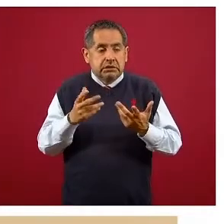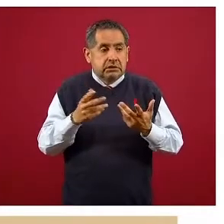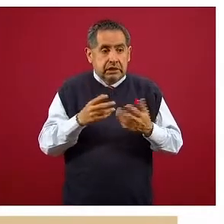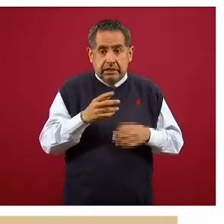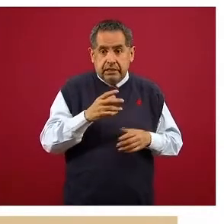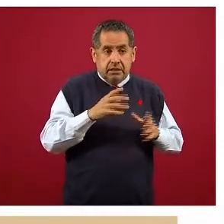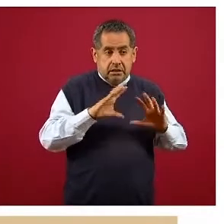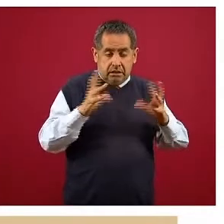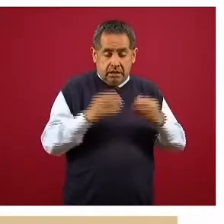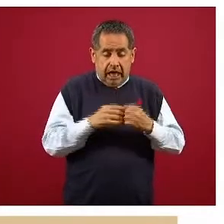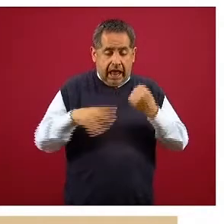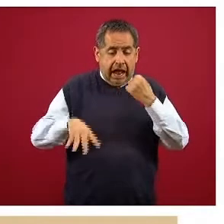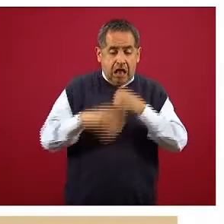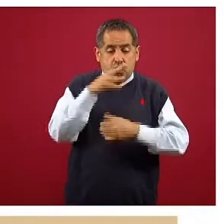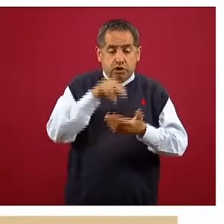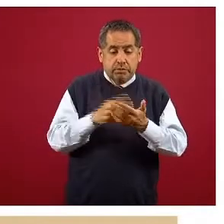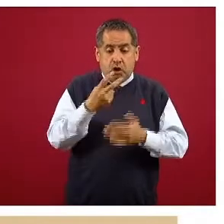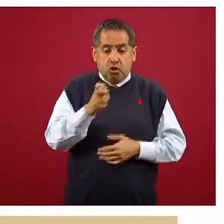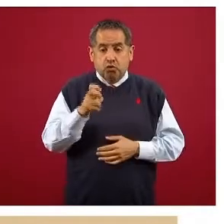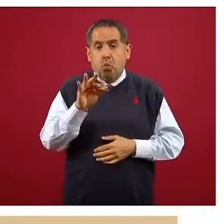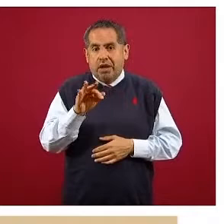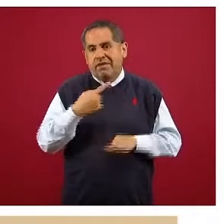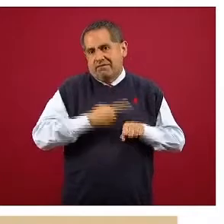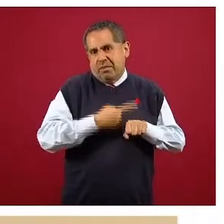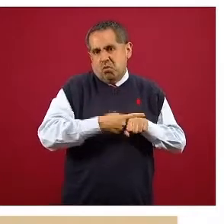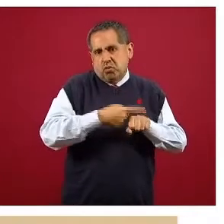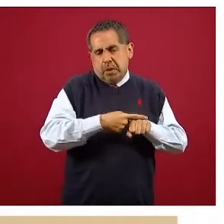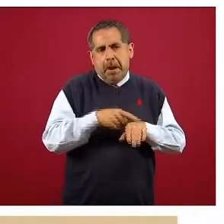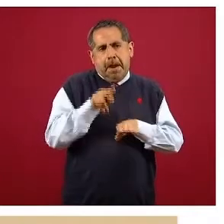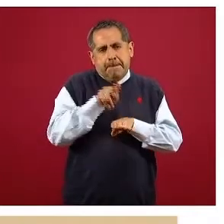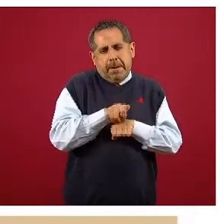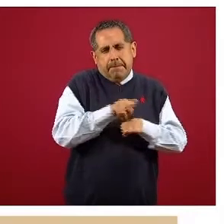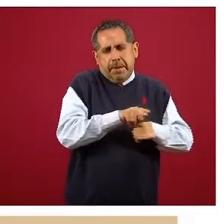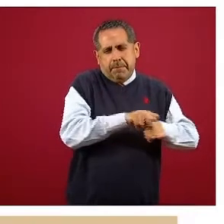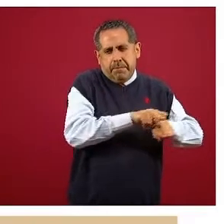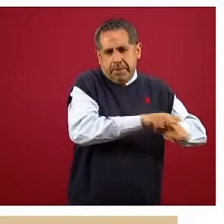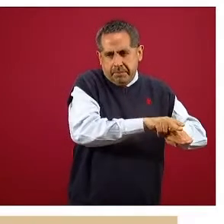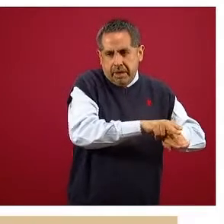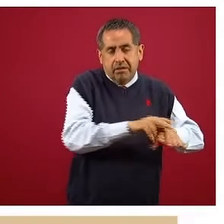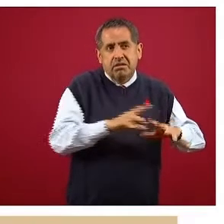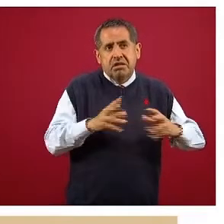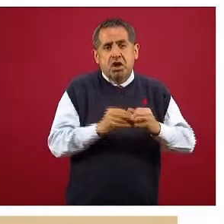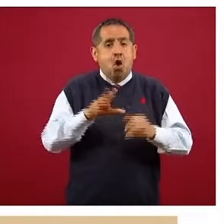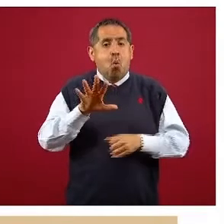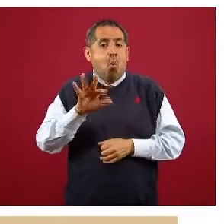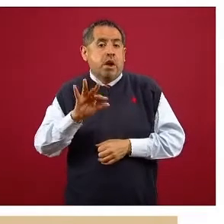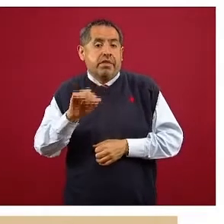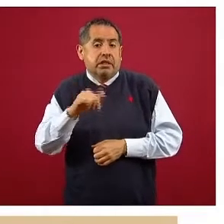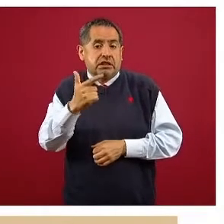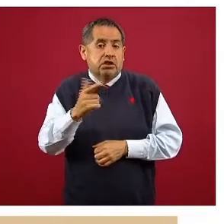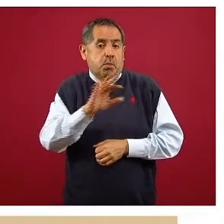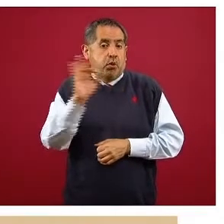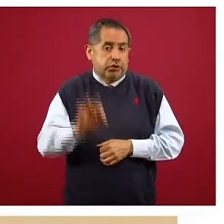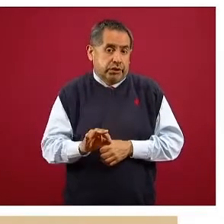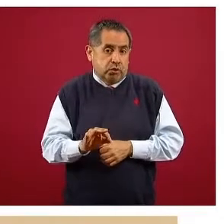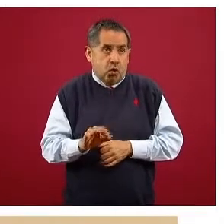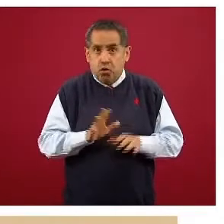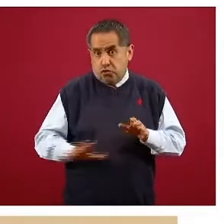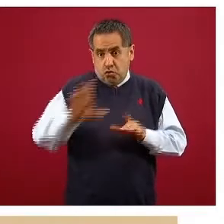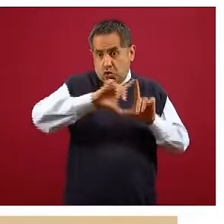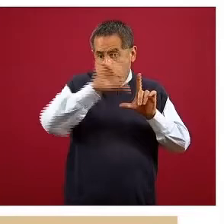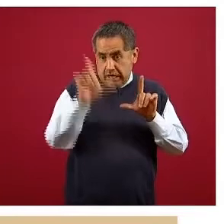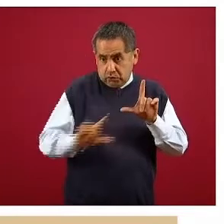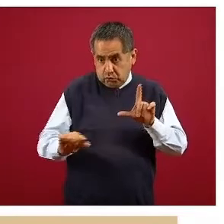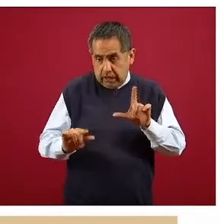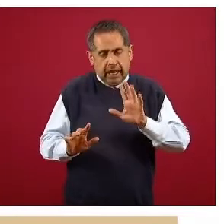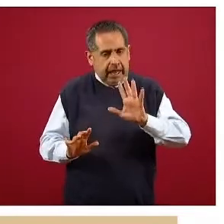cuales 14,240 estaban ocupadas, por lo tanto la ocupación era del 47%, esto a nivel nacional. Ya